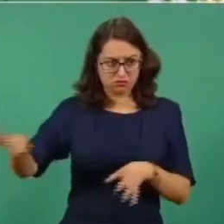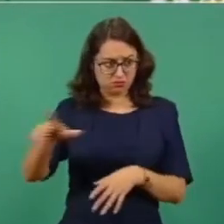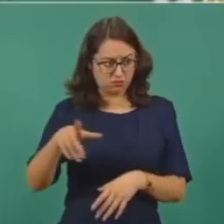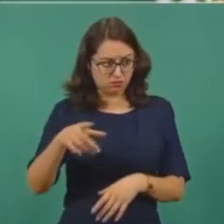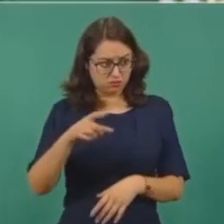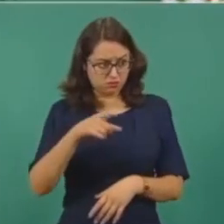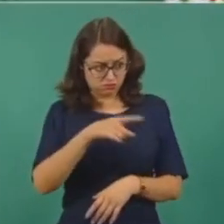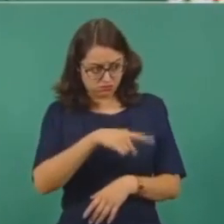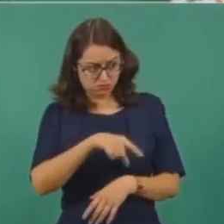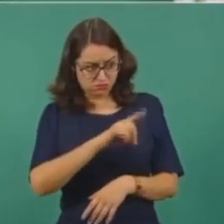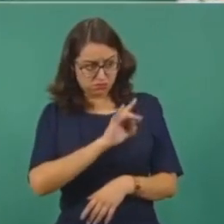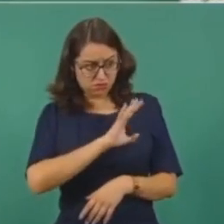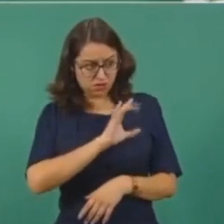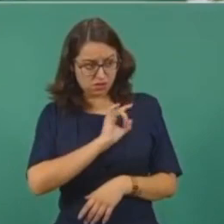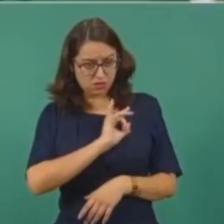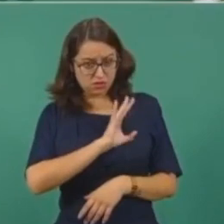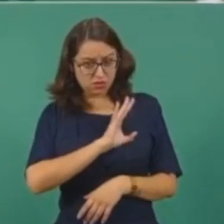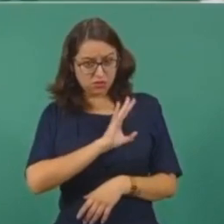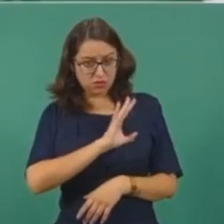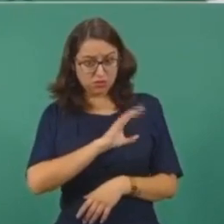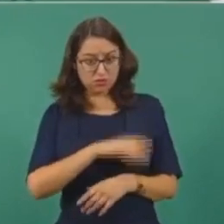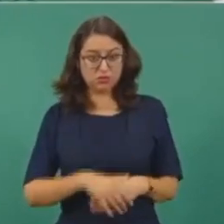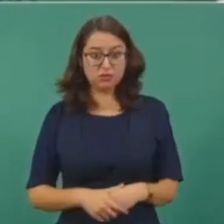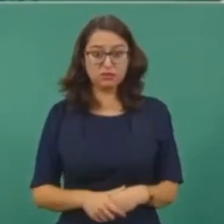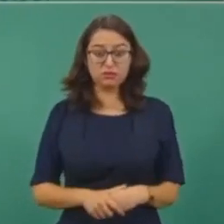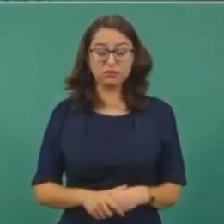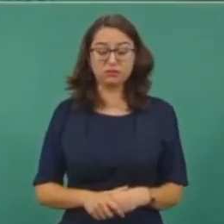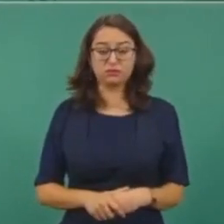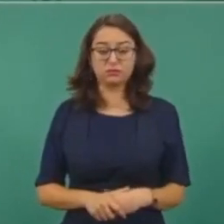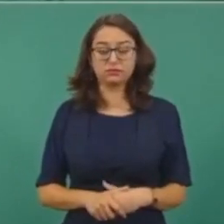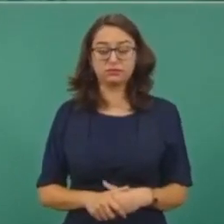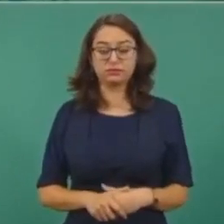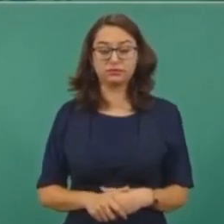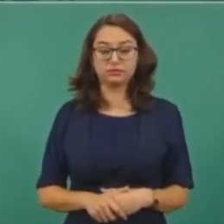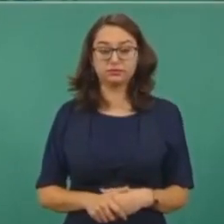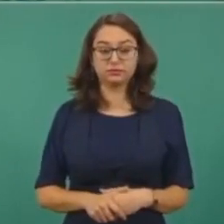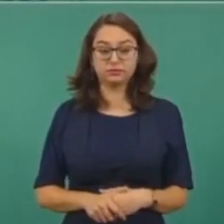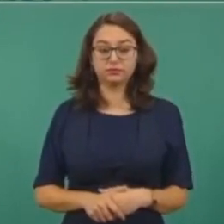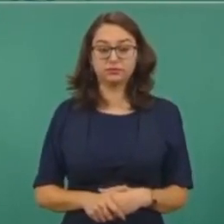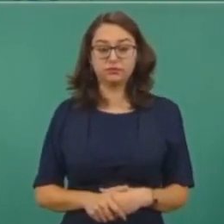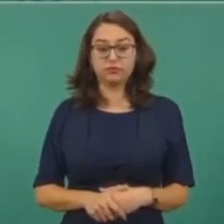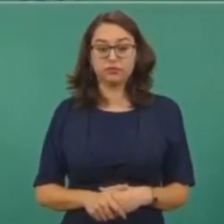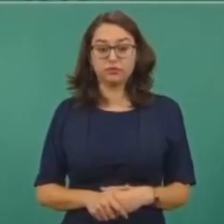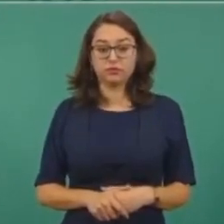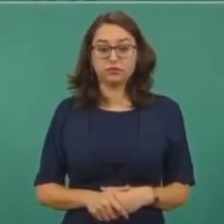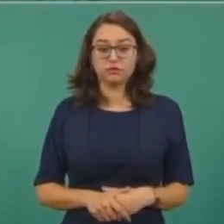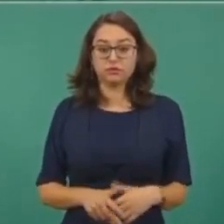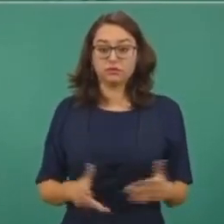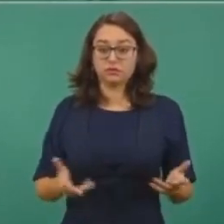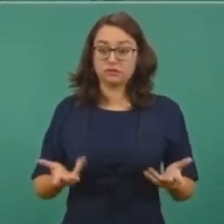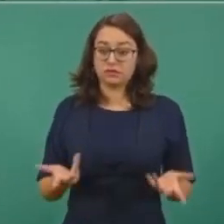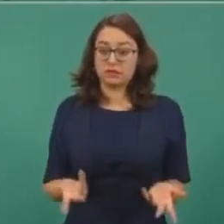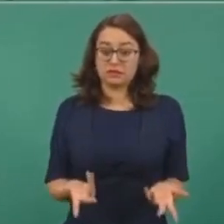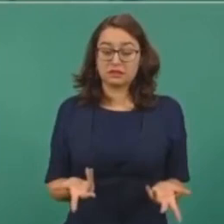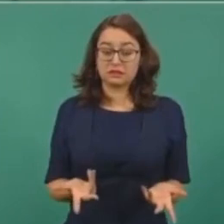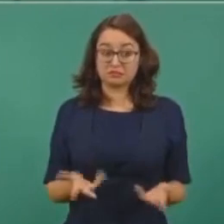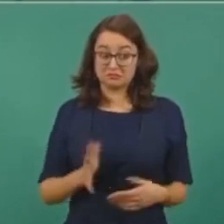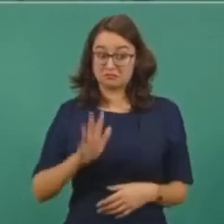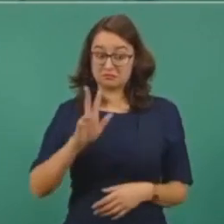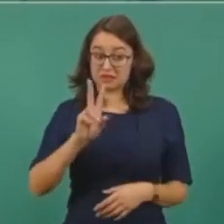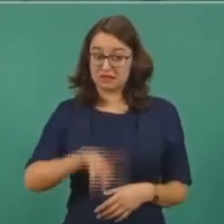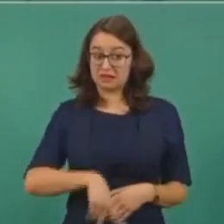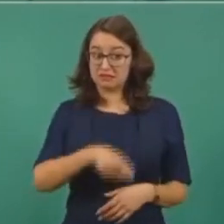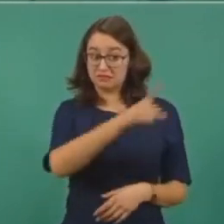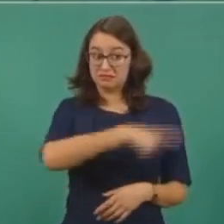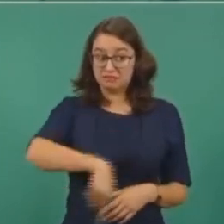Están mal